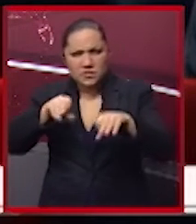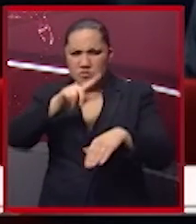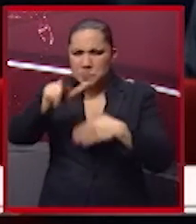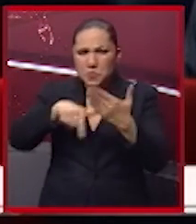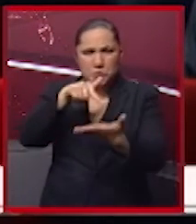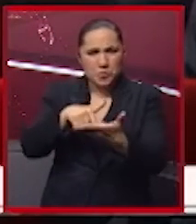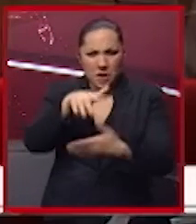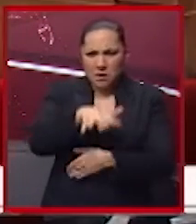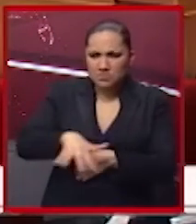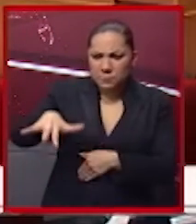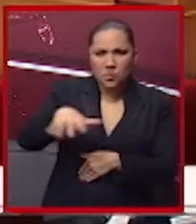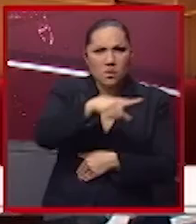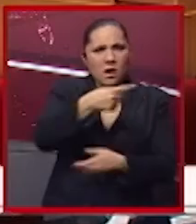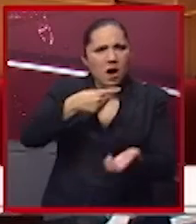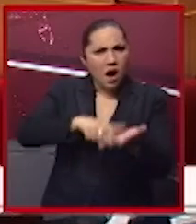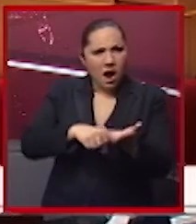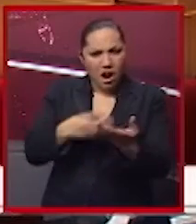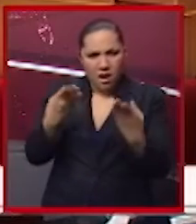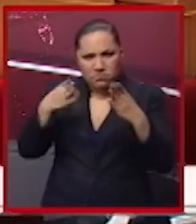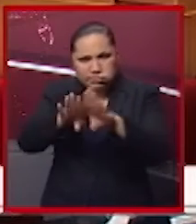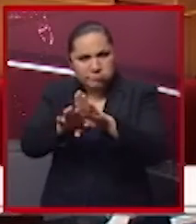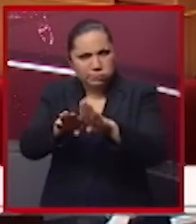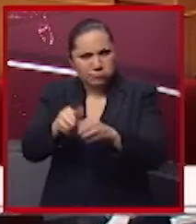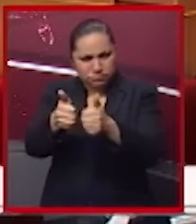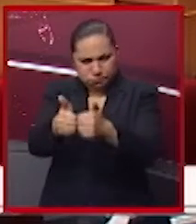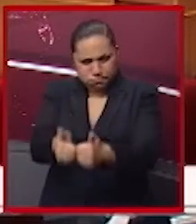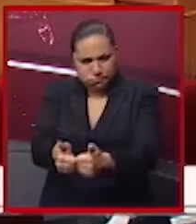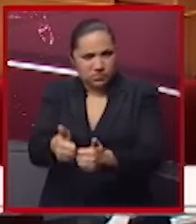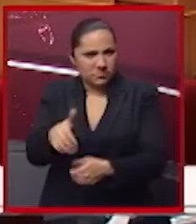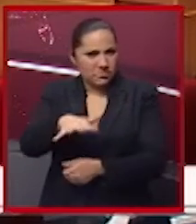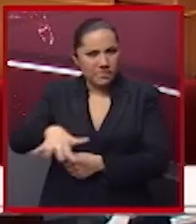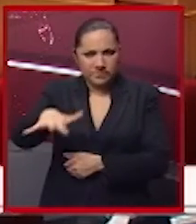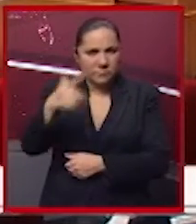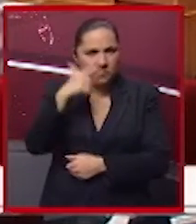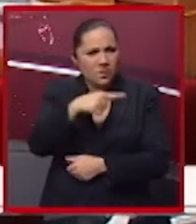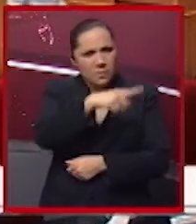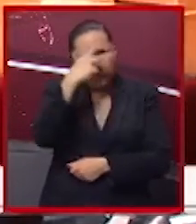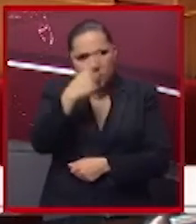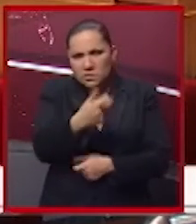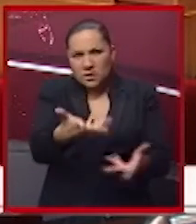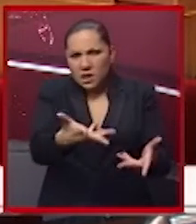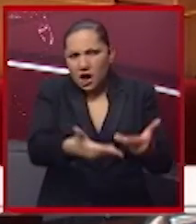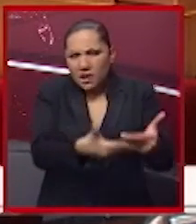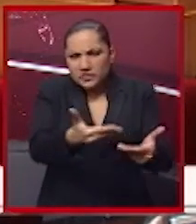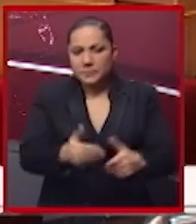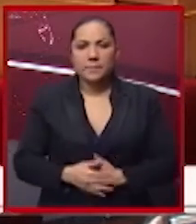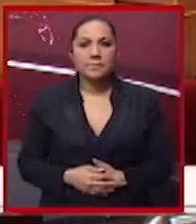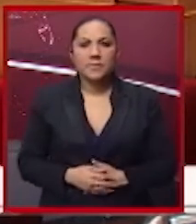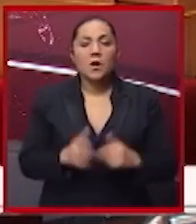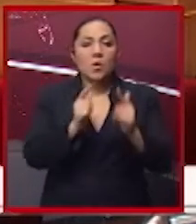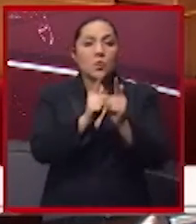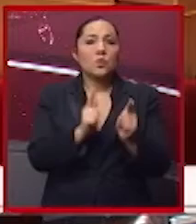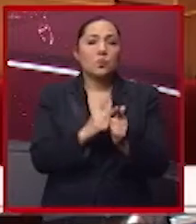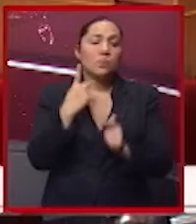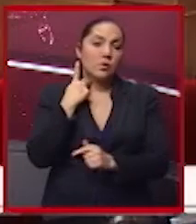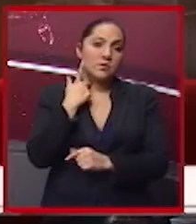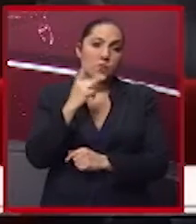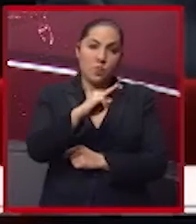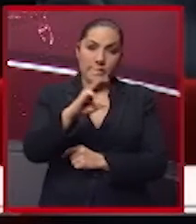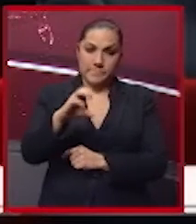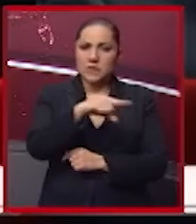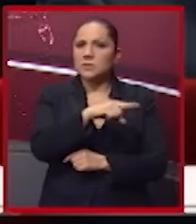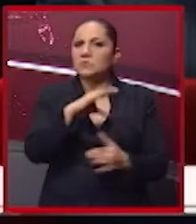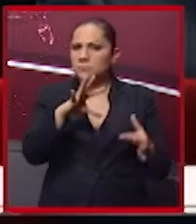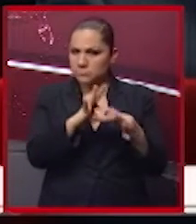condiciones precarias? En su momento, la fracción del Partido Movimiento Ciudadano también cuestionó sobre la relación México-Estados Unidos y